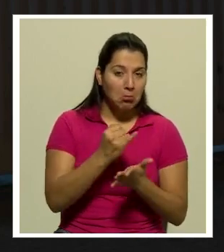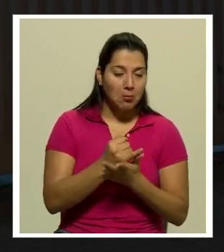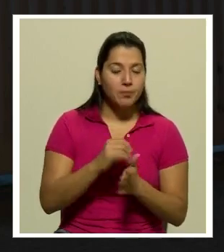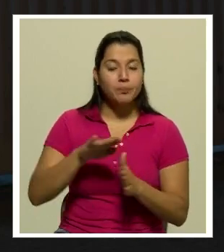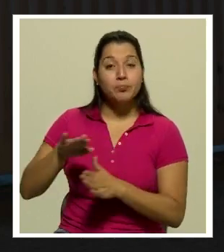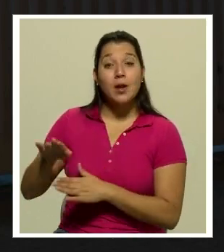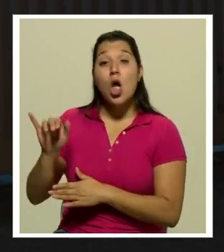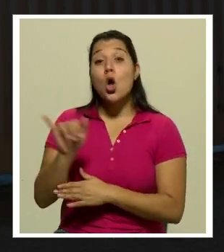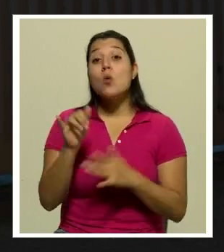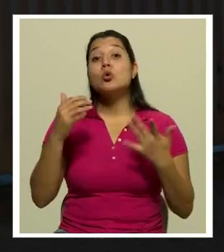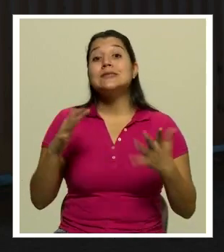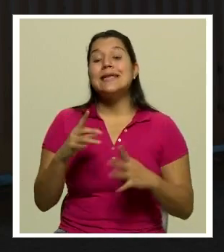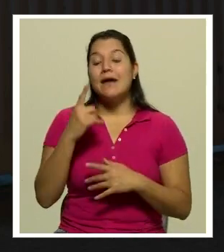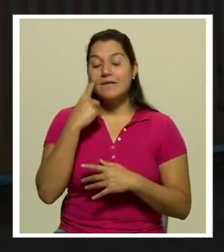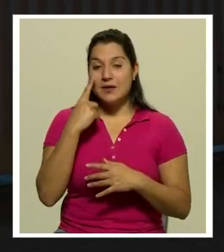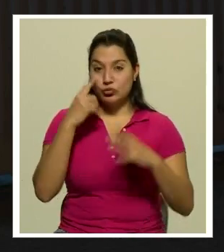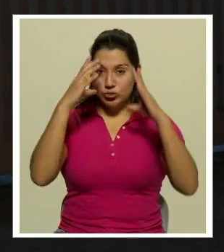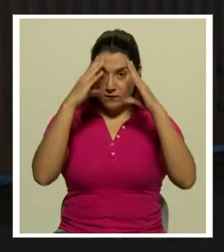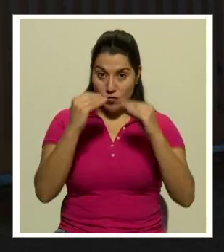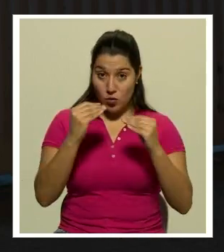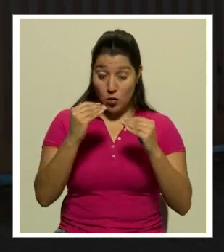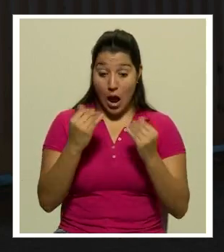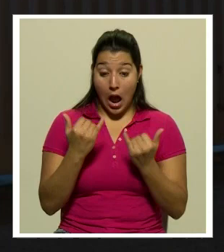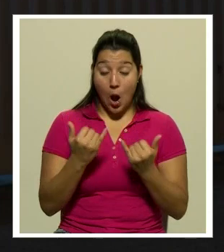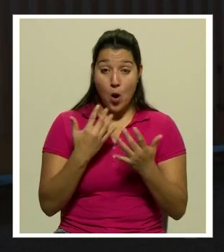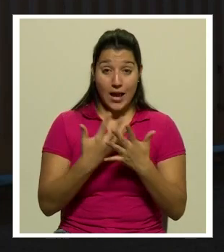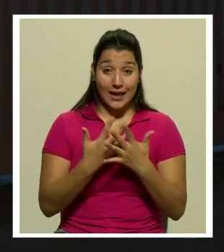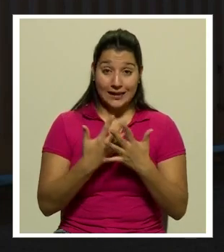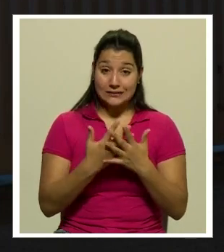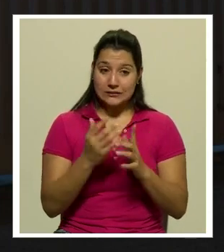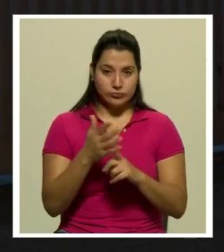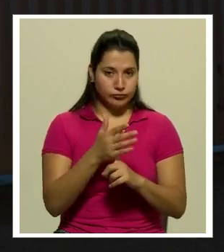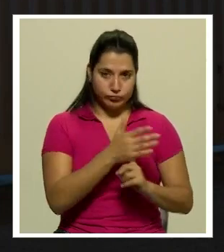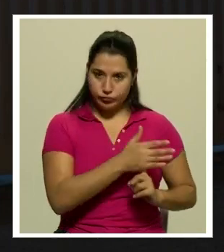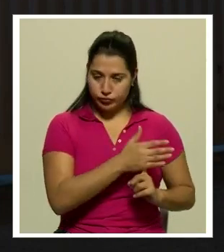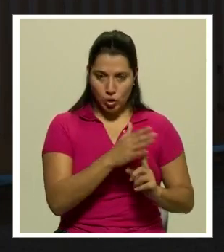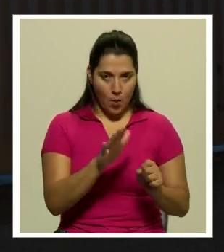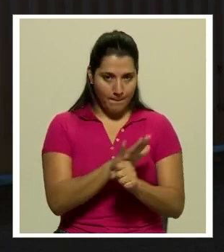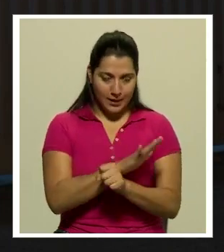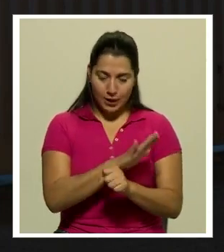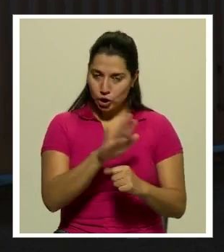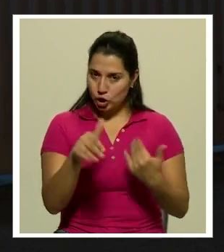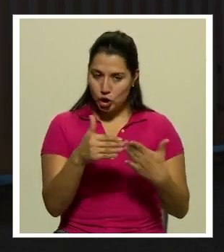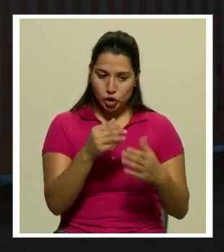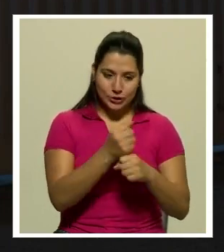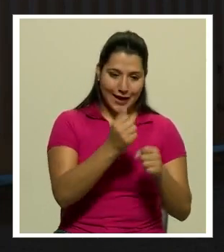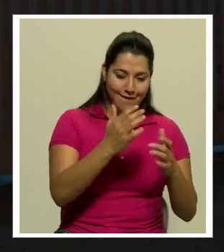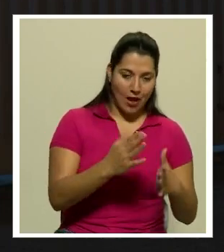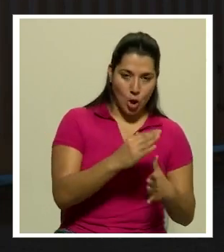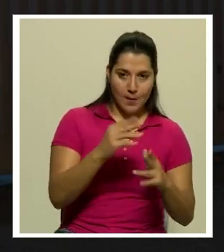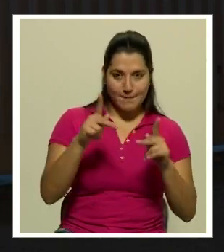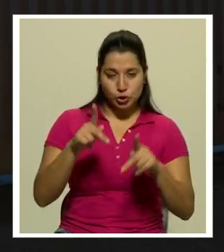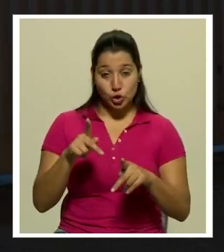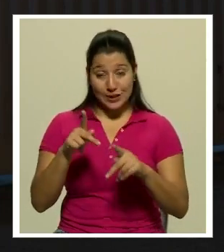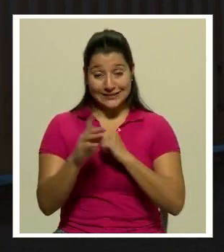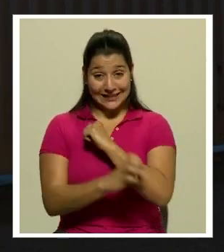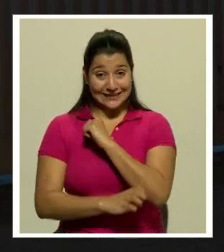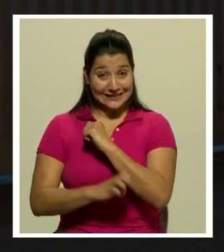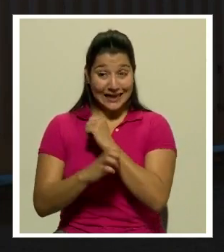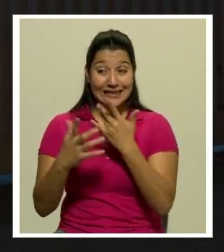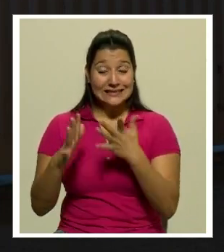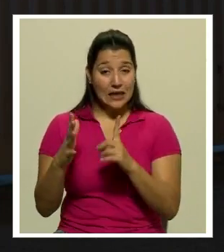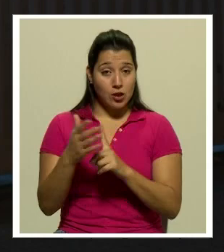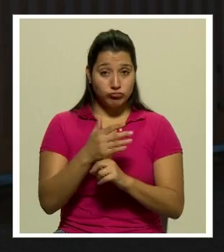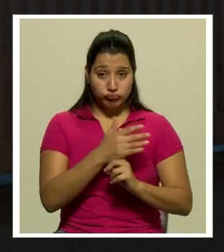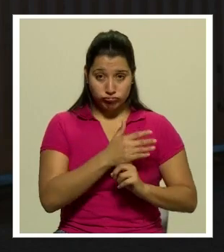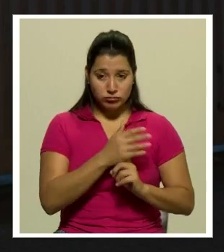vimos en la información, el centro se encuentra en cuarentena total, se mantienen ahí durante los próximos 14